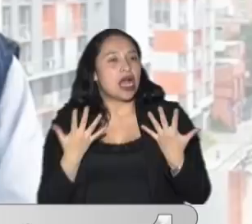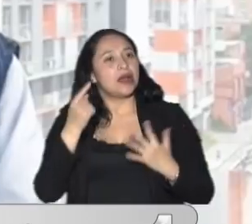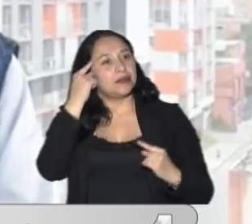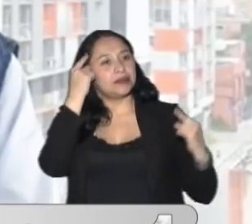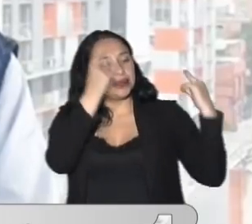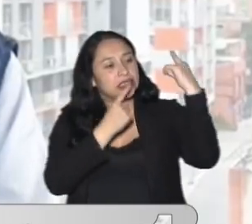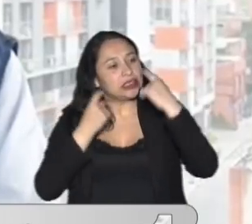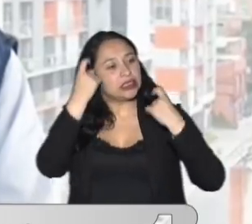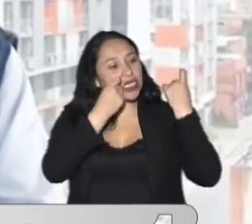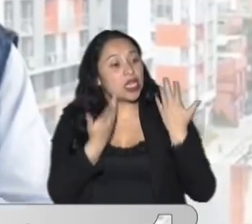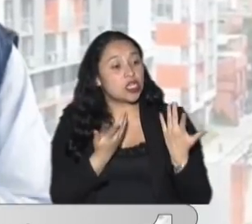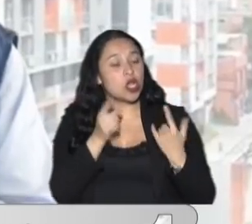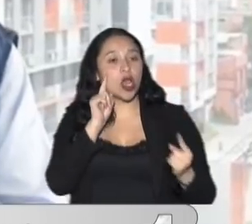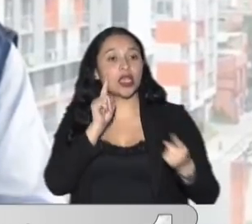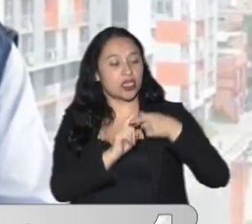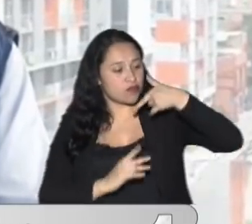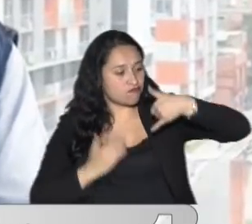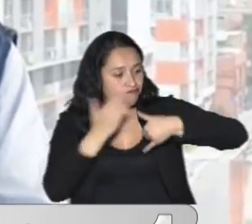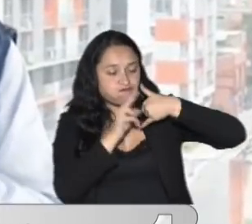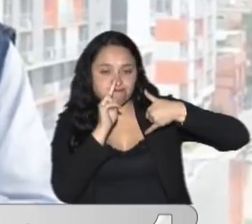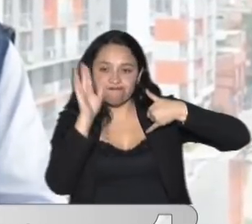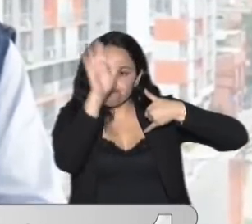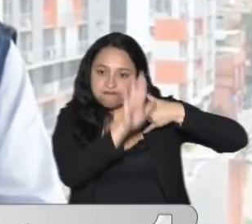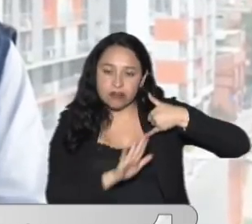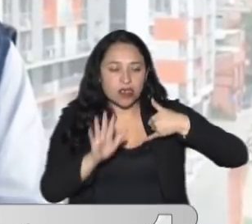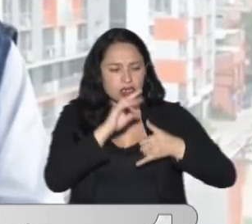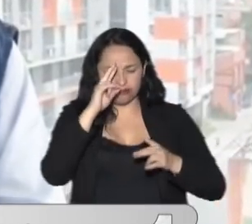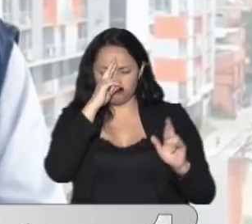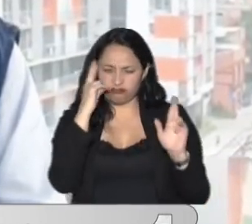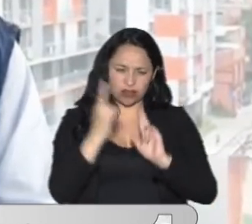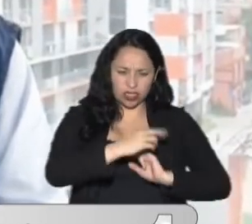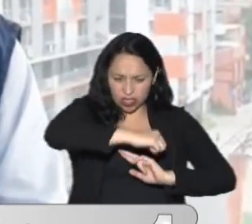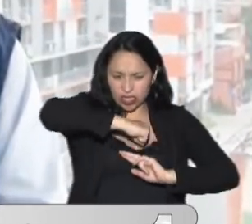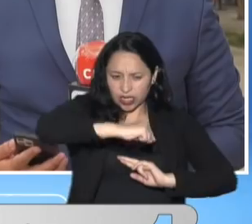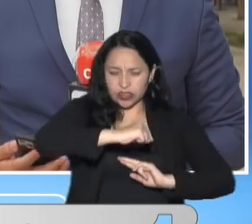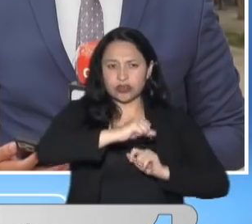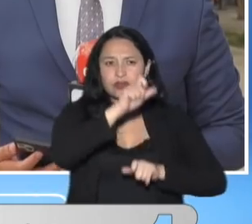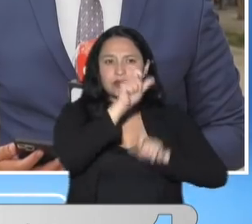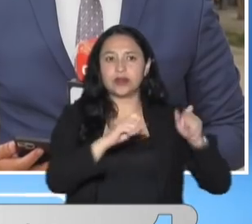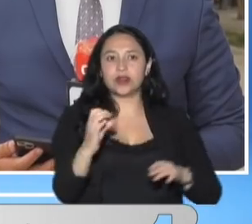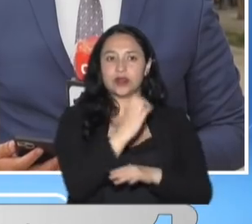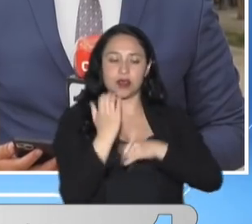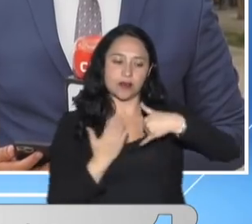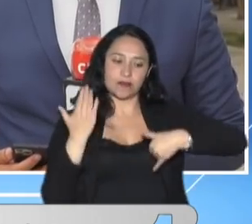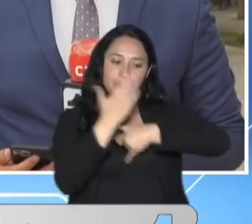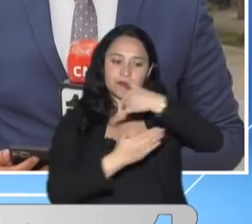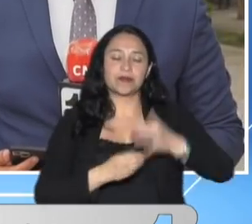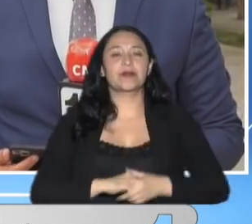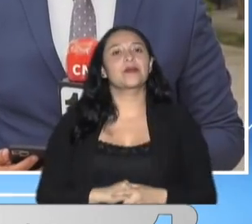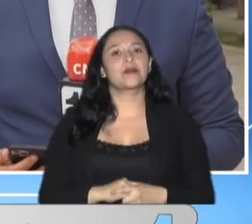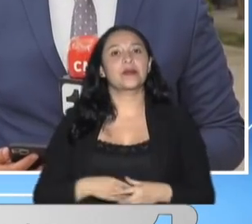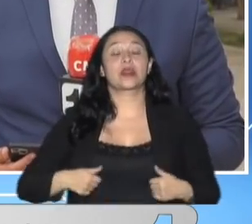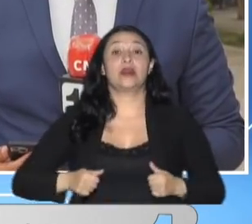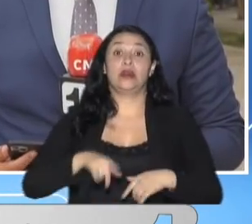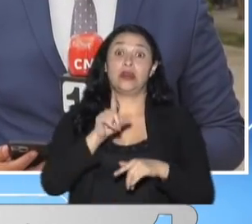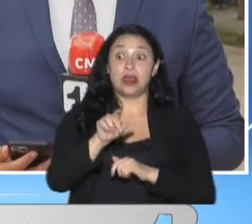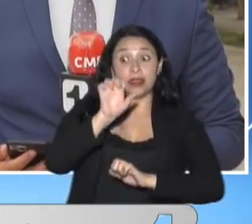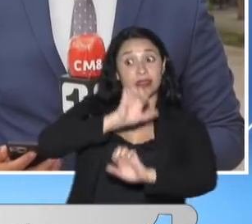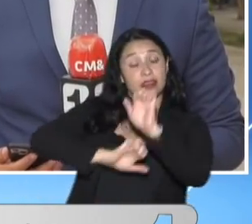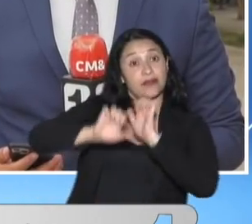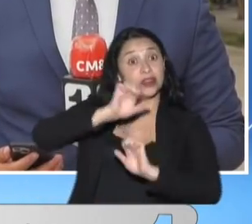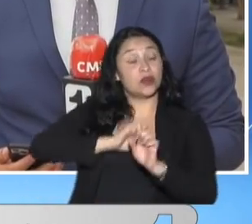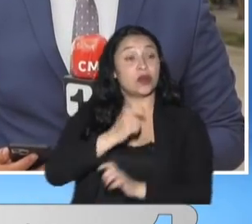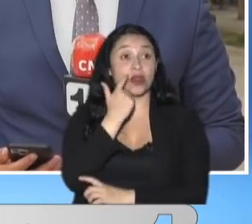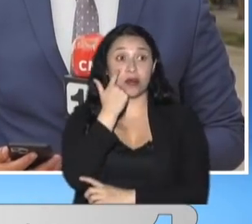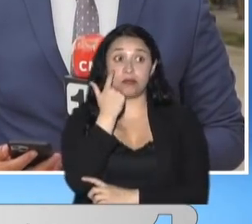altos intereses del país y el respeto de los derechos de todos los colombianos. Recordemos que la Defensoría ha dicho que